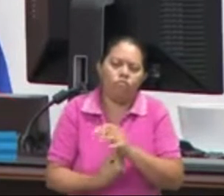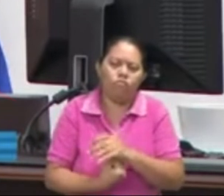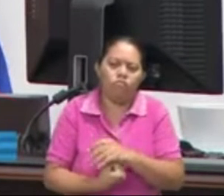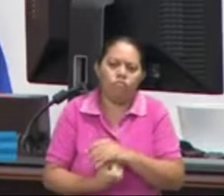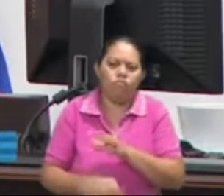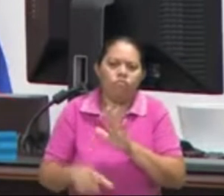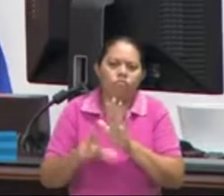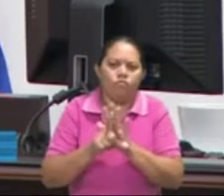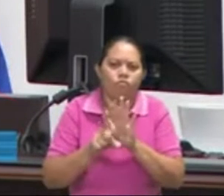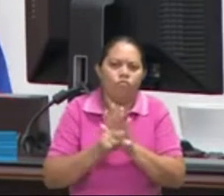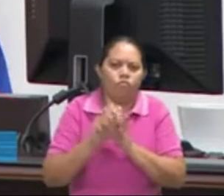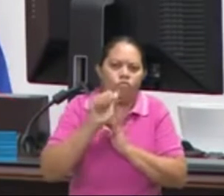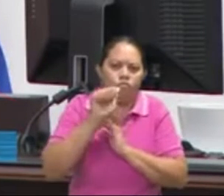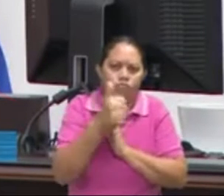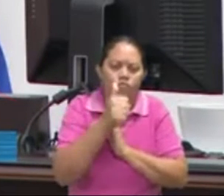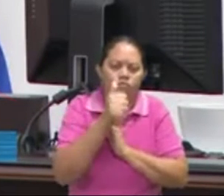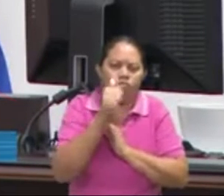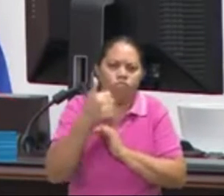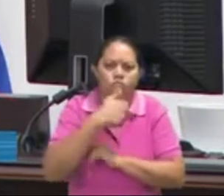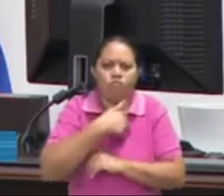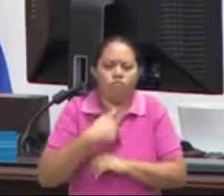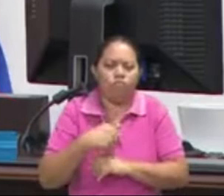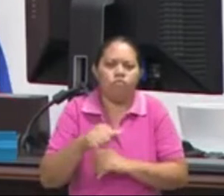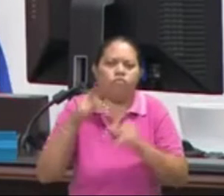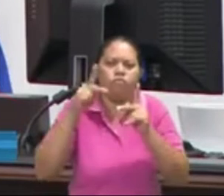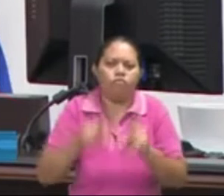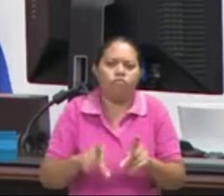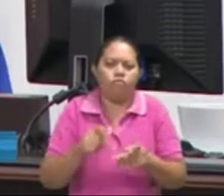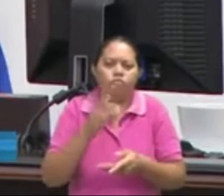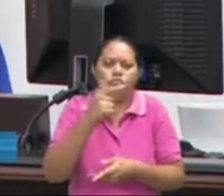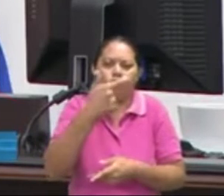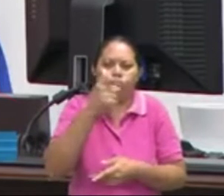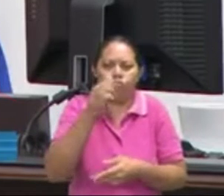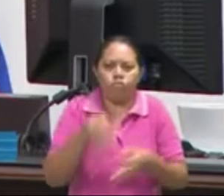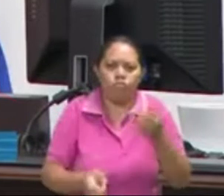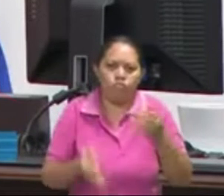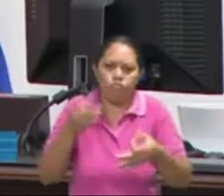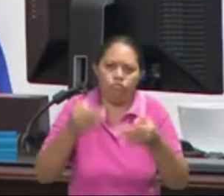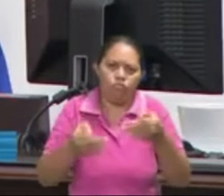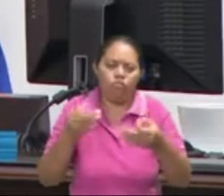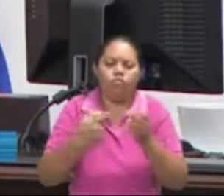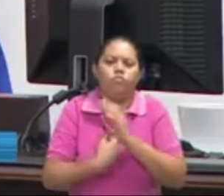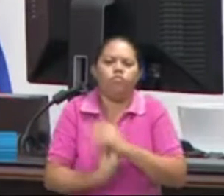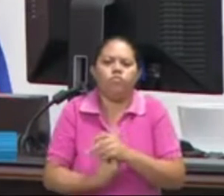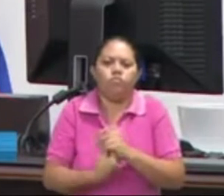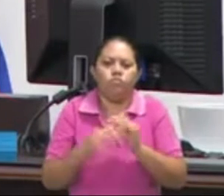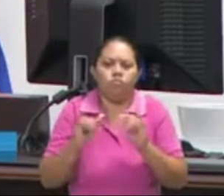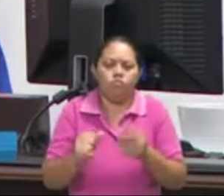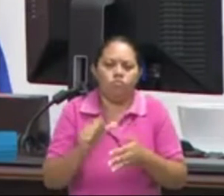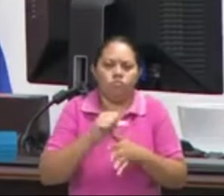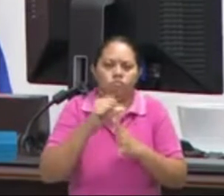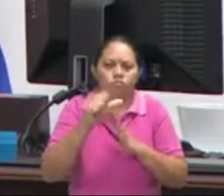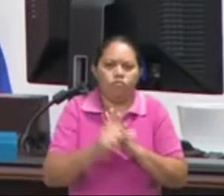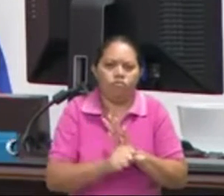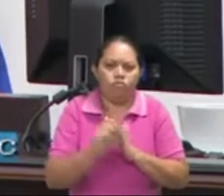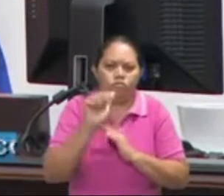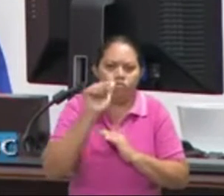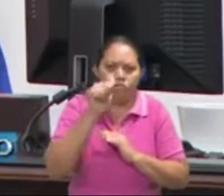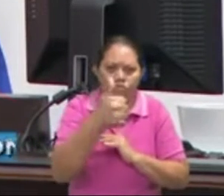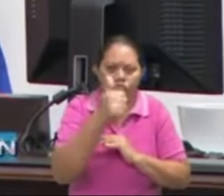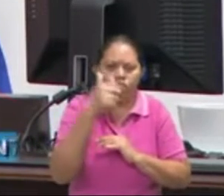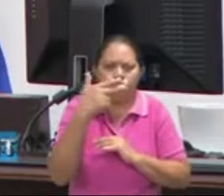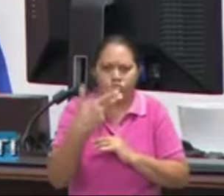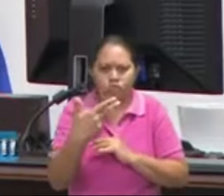la ley número 606, ley orgánica del Poder Legislativo de la República de Nicaragua, artículo